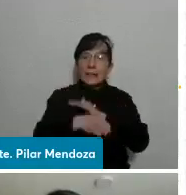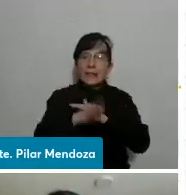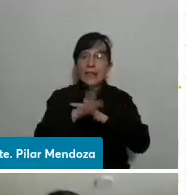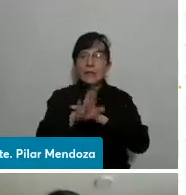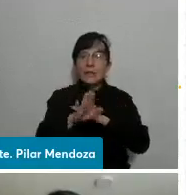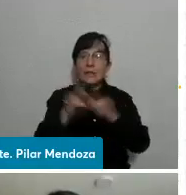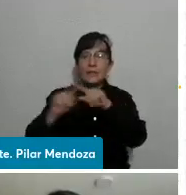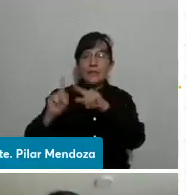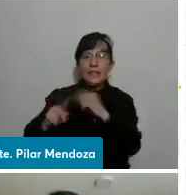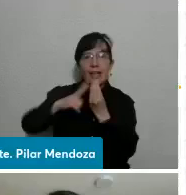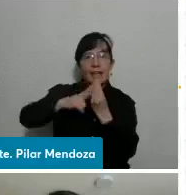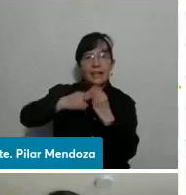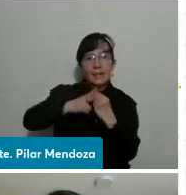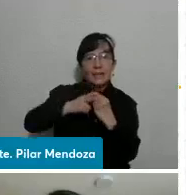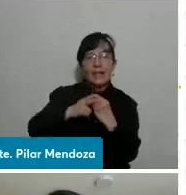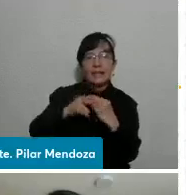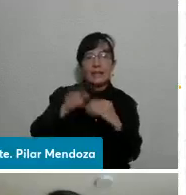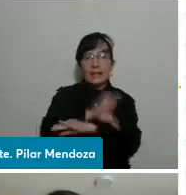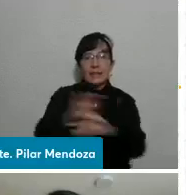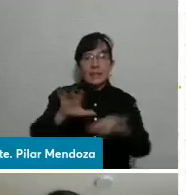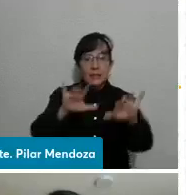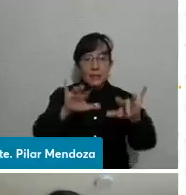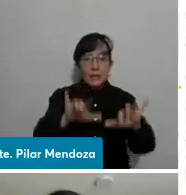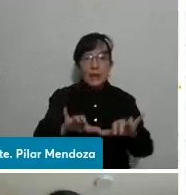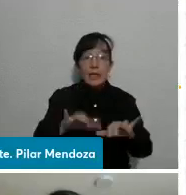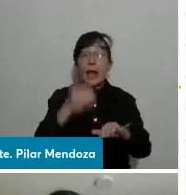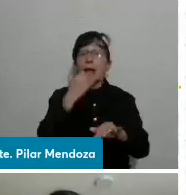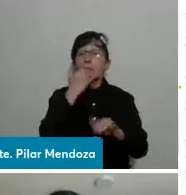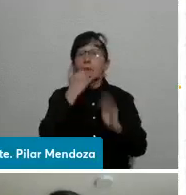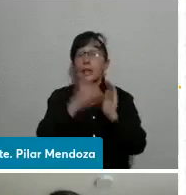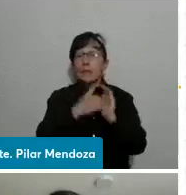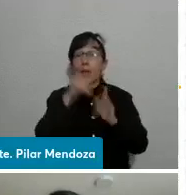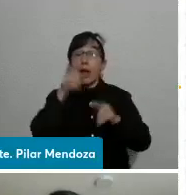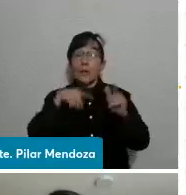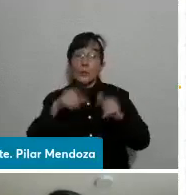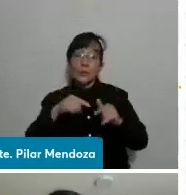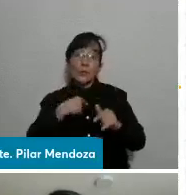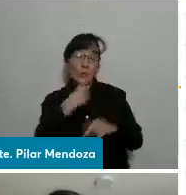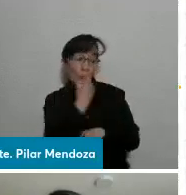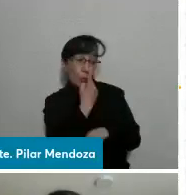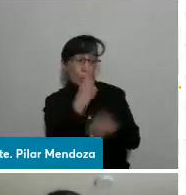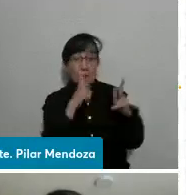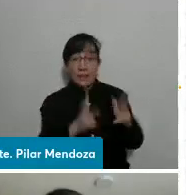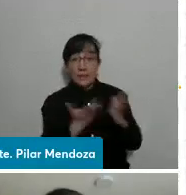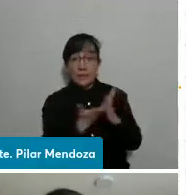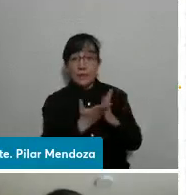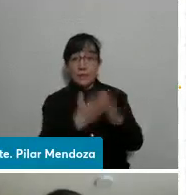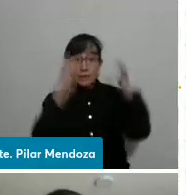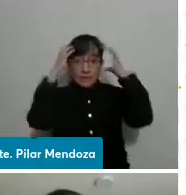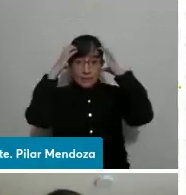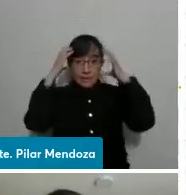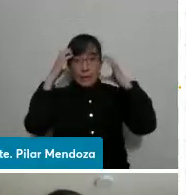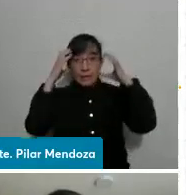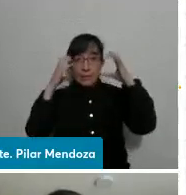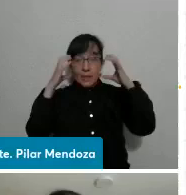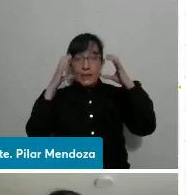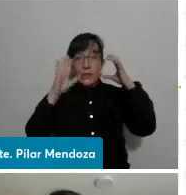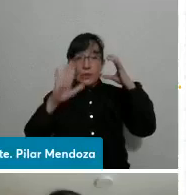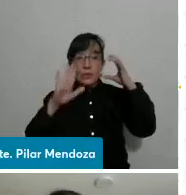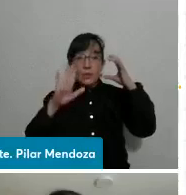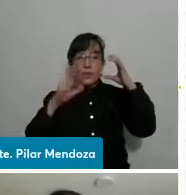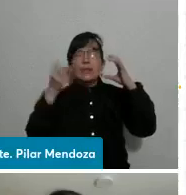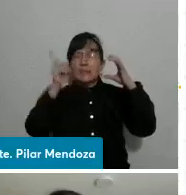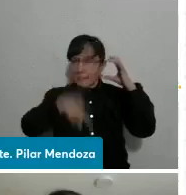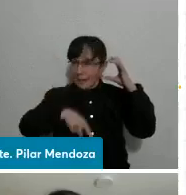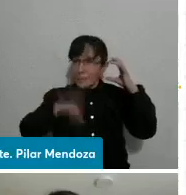algunas herramientas, digamos, los estudiantes, tenemos un estudiante que tiene una parálisis cerebral, ella sentir que también tiene